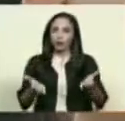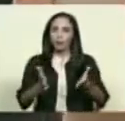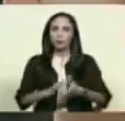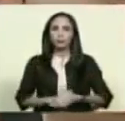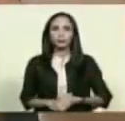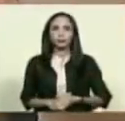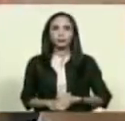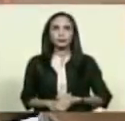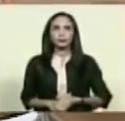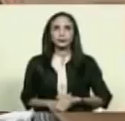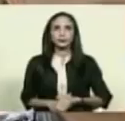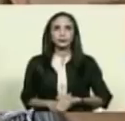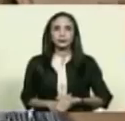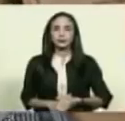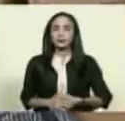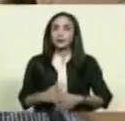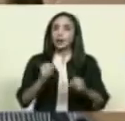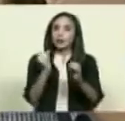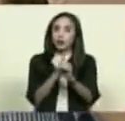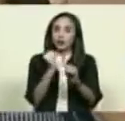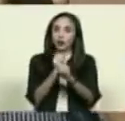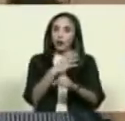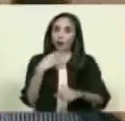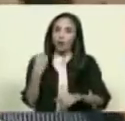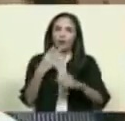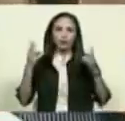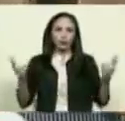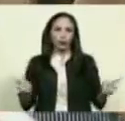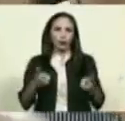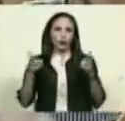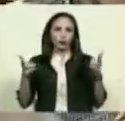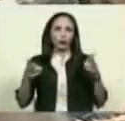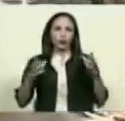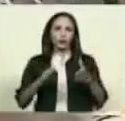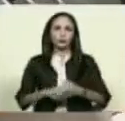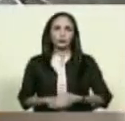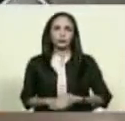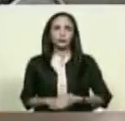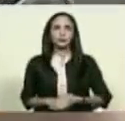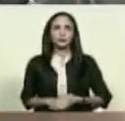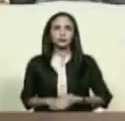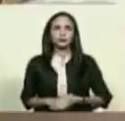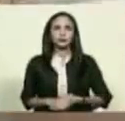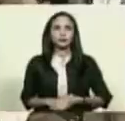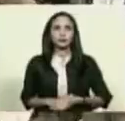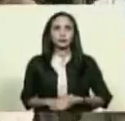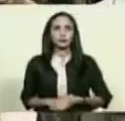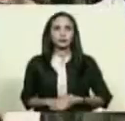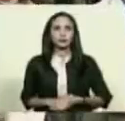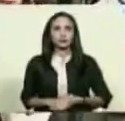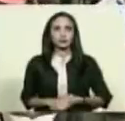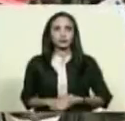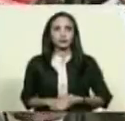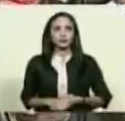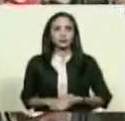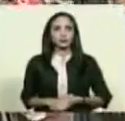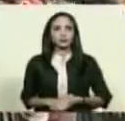éxito total. Chamba Juvenil, victoria popular. Victoria total, Chamba Juvenil.